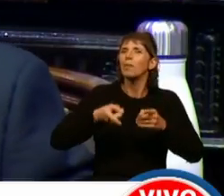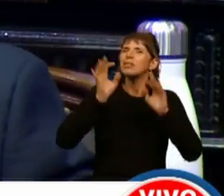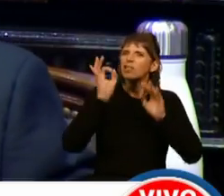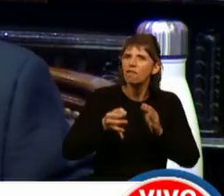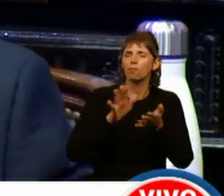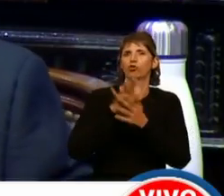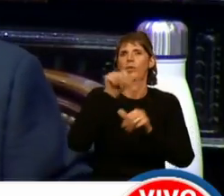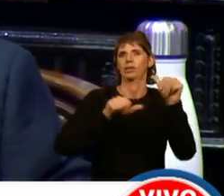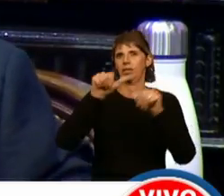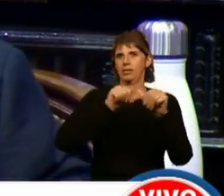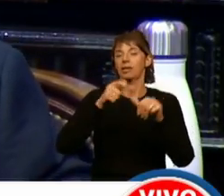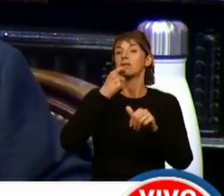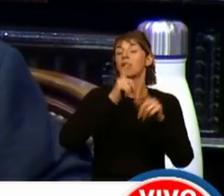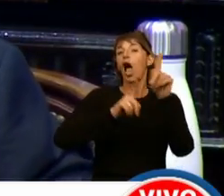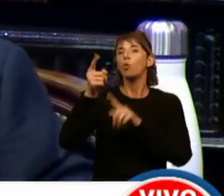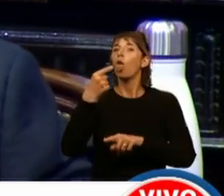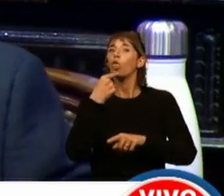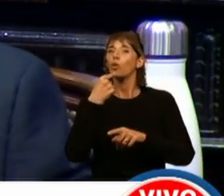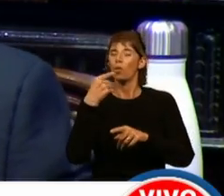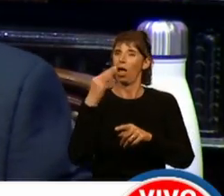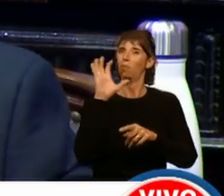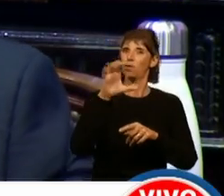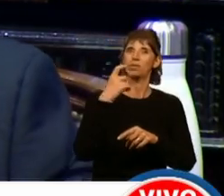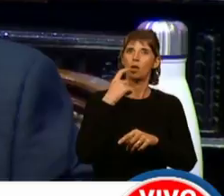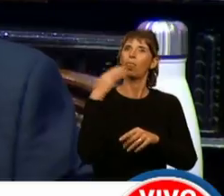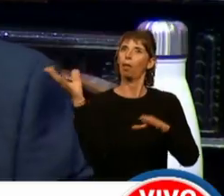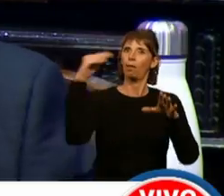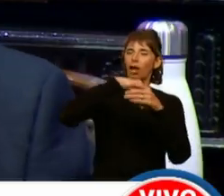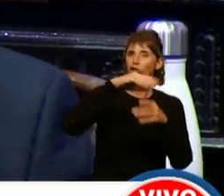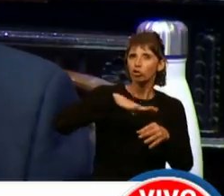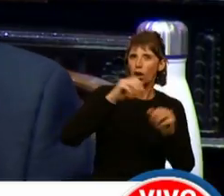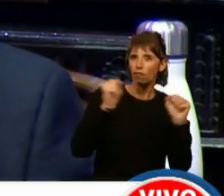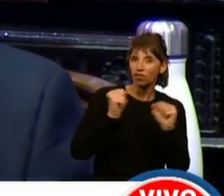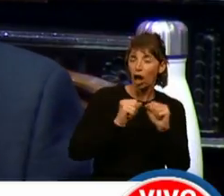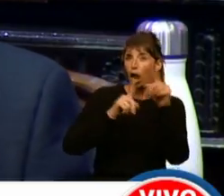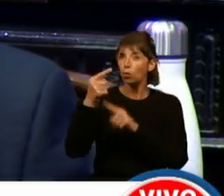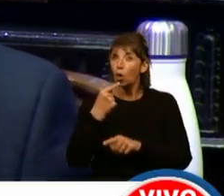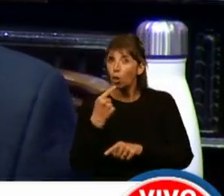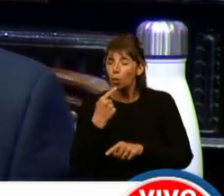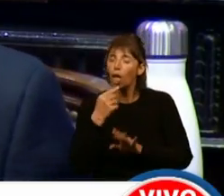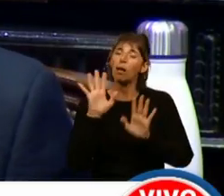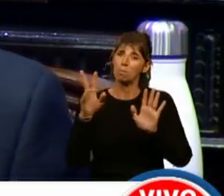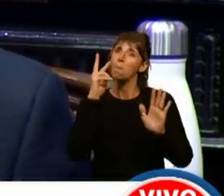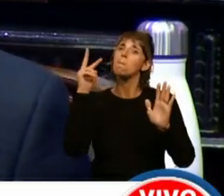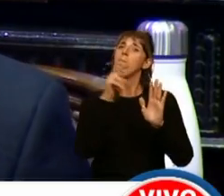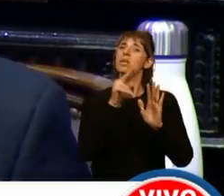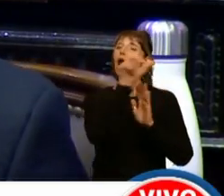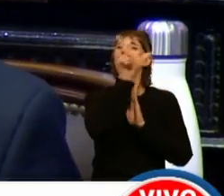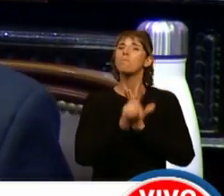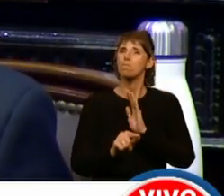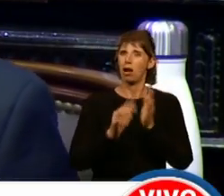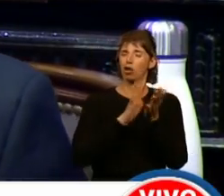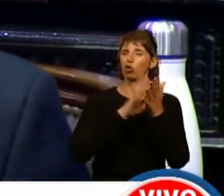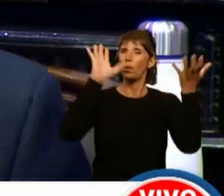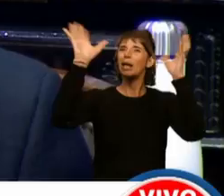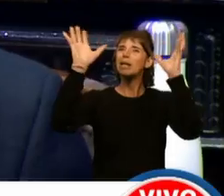tiene dudas y la provincia de san luís merece o no estar en las zonas frías hay que consultar el mapa digital climático de